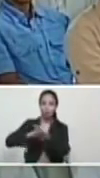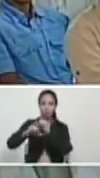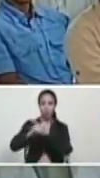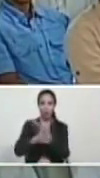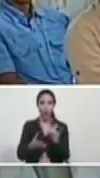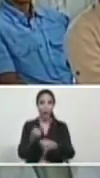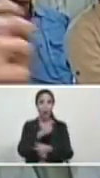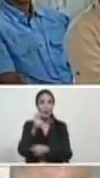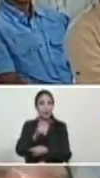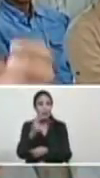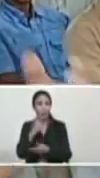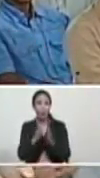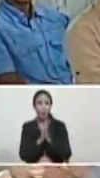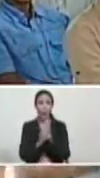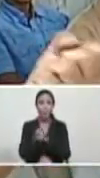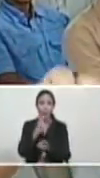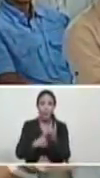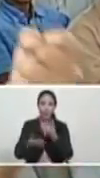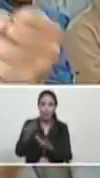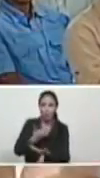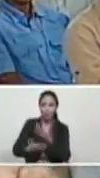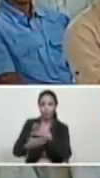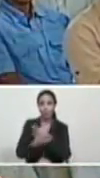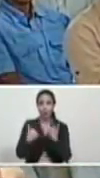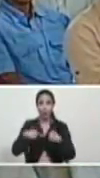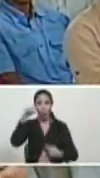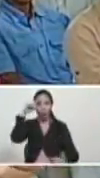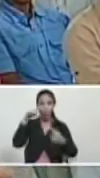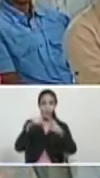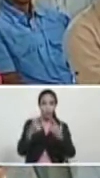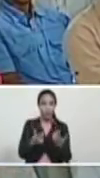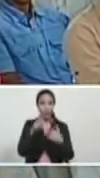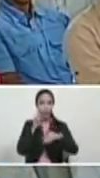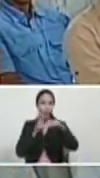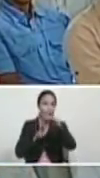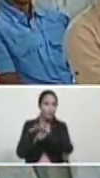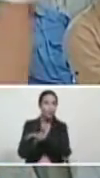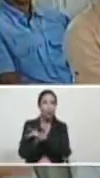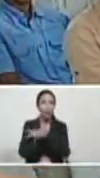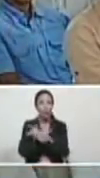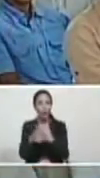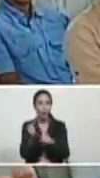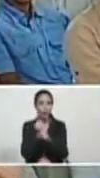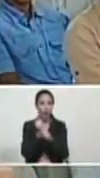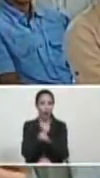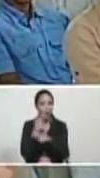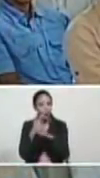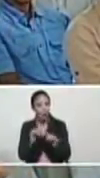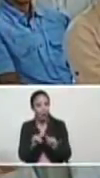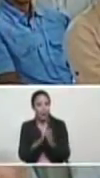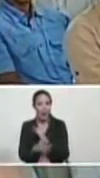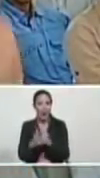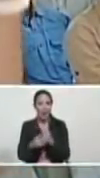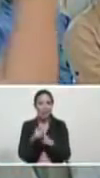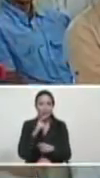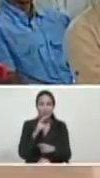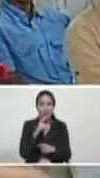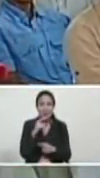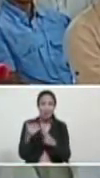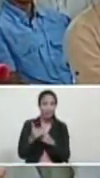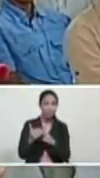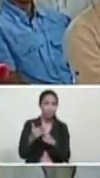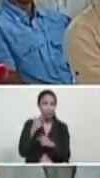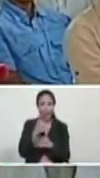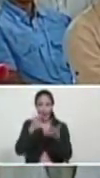que la necesitan. Eso ha creado una cultura organizacional y un arraigo de estos trabajadores que, pese a las dificultades por las que estamos atravesando,